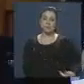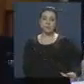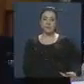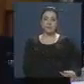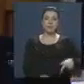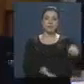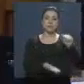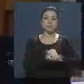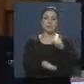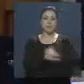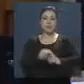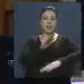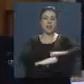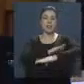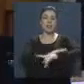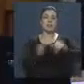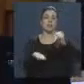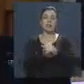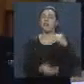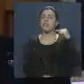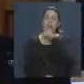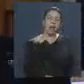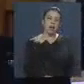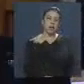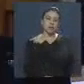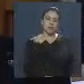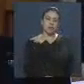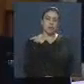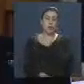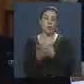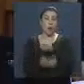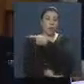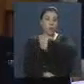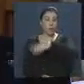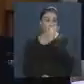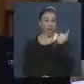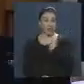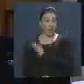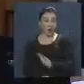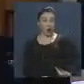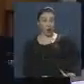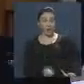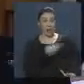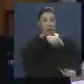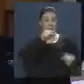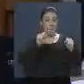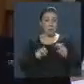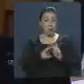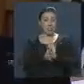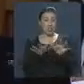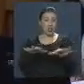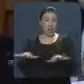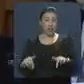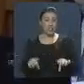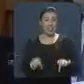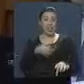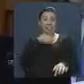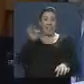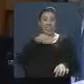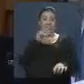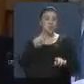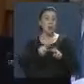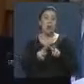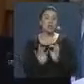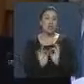este reclamo de la derecha es un reclamo falso, porque cuando ellos fueron gobierno y ellos pudieron hacer todo esto que hoy día predicaban, no